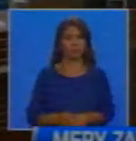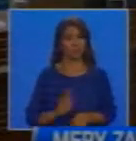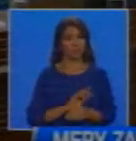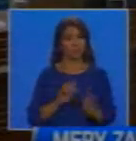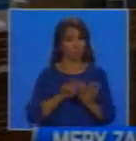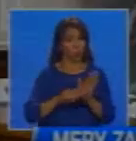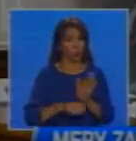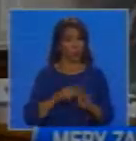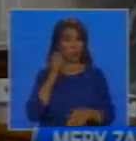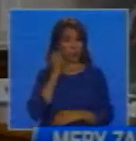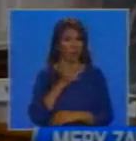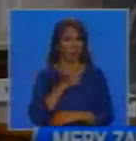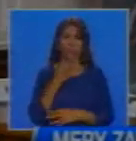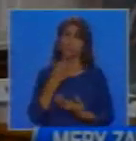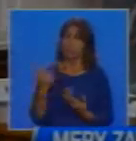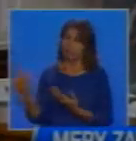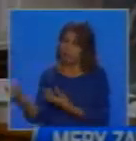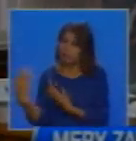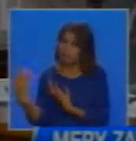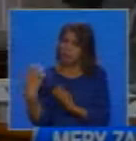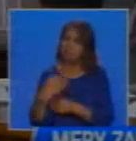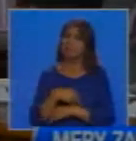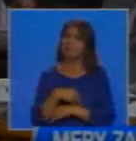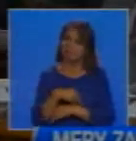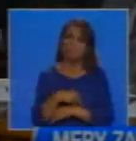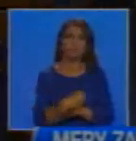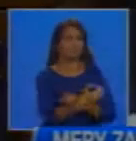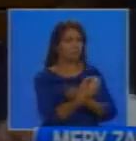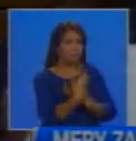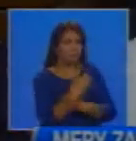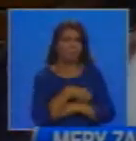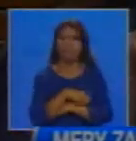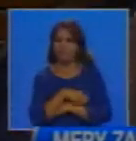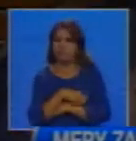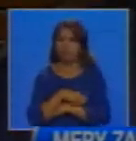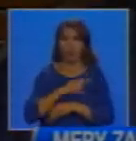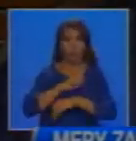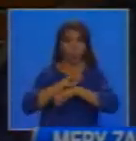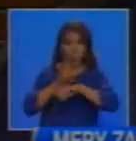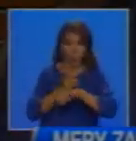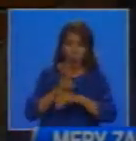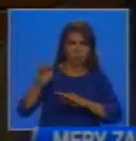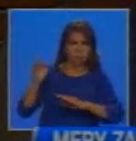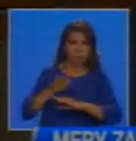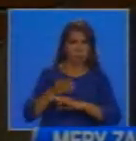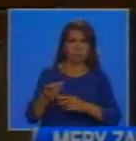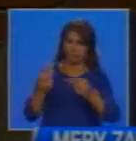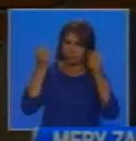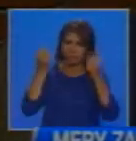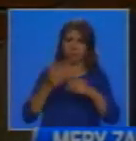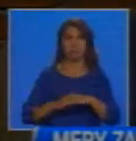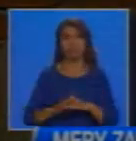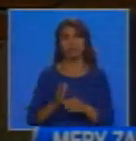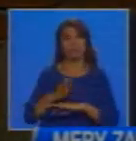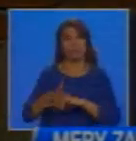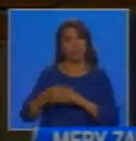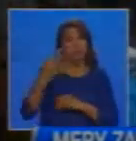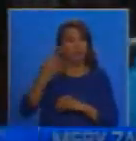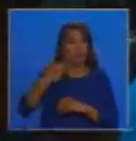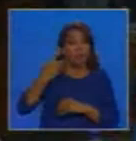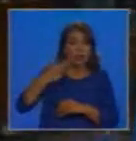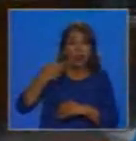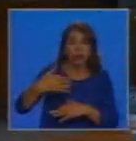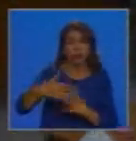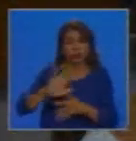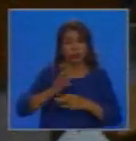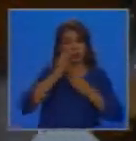ambas partes y en menos de una hora concluyó la audiencia. La juez se tomará algunos días para emitir su pronunciamiento. En